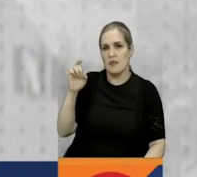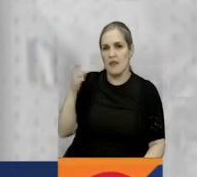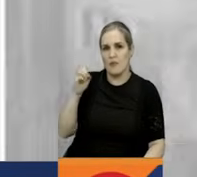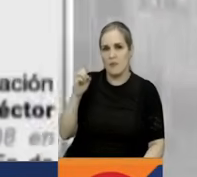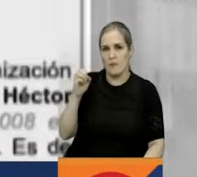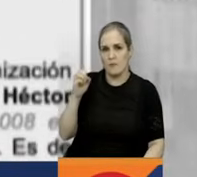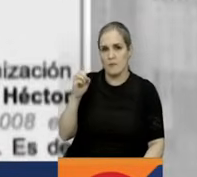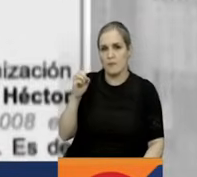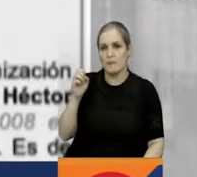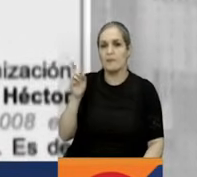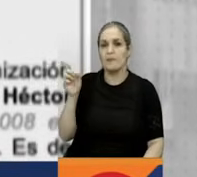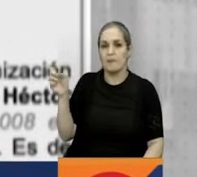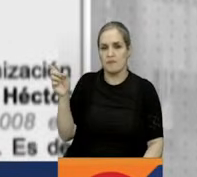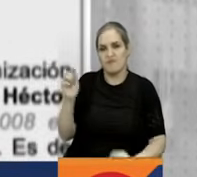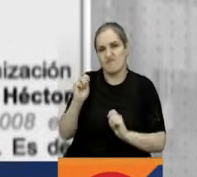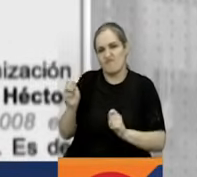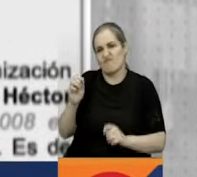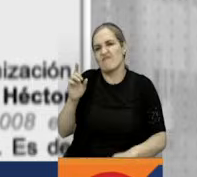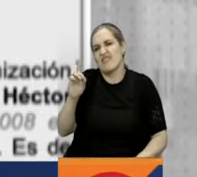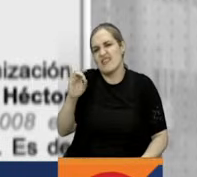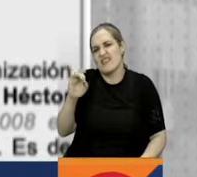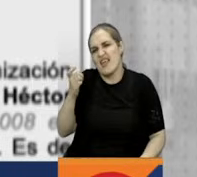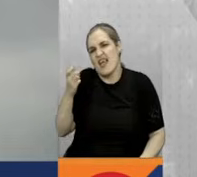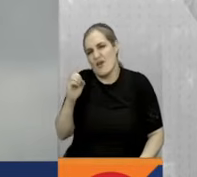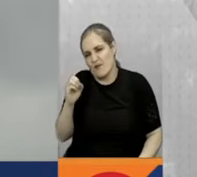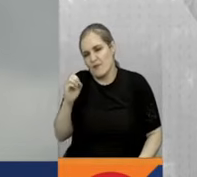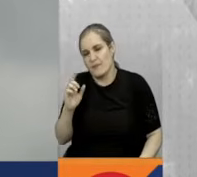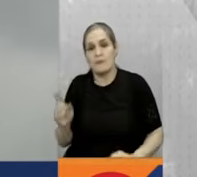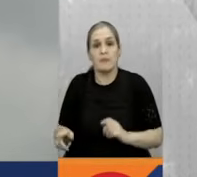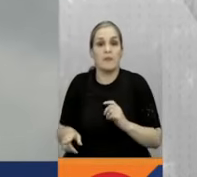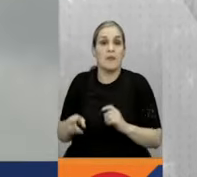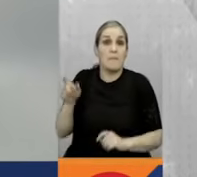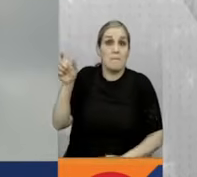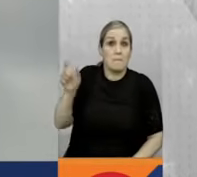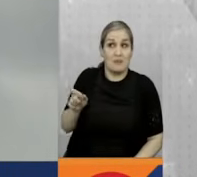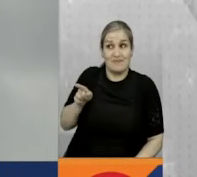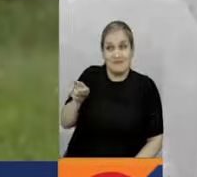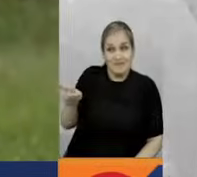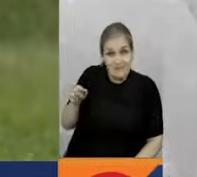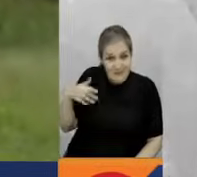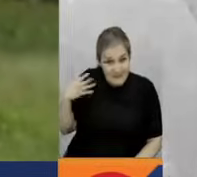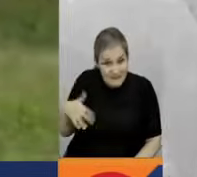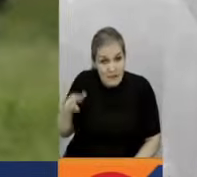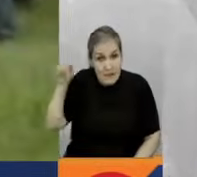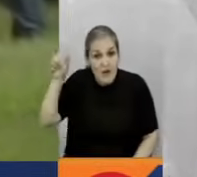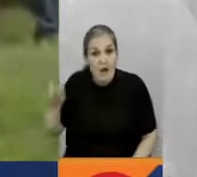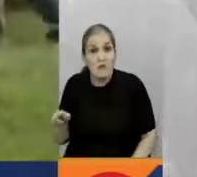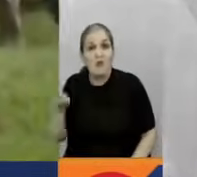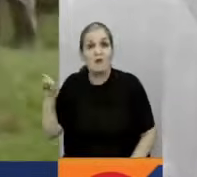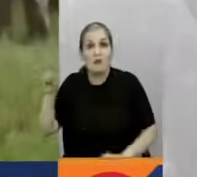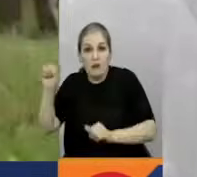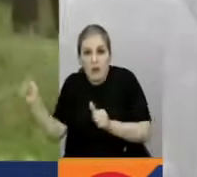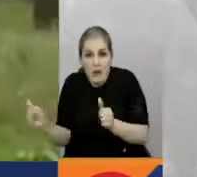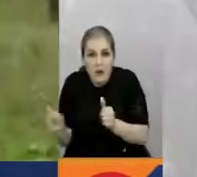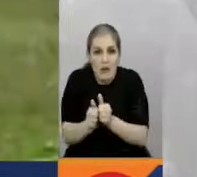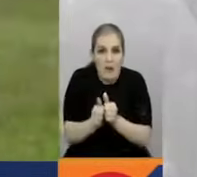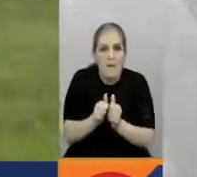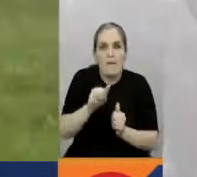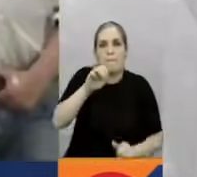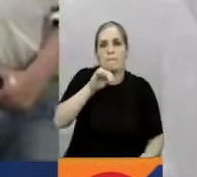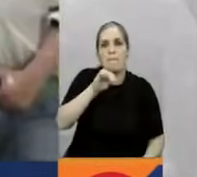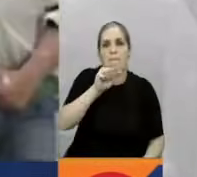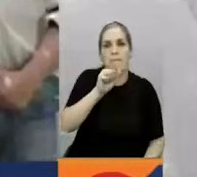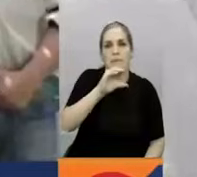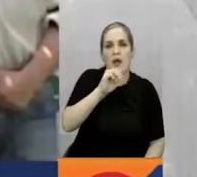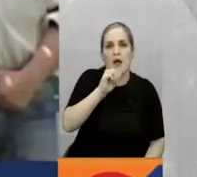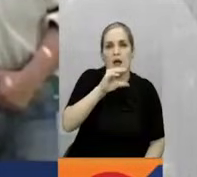Quintero, alias Diego Pereira Odoná, quien es señalado de haber sido lugarteniente de Macaco desde el 2005